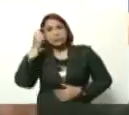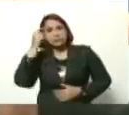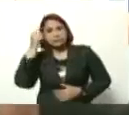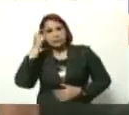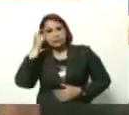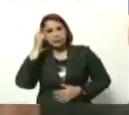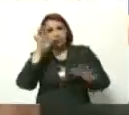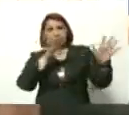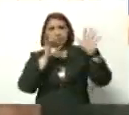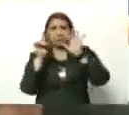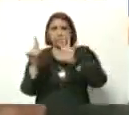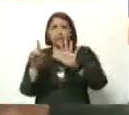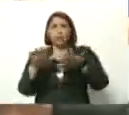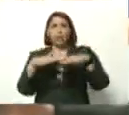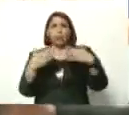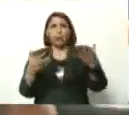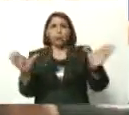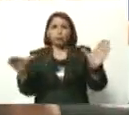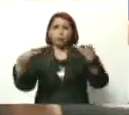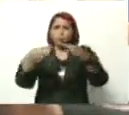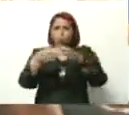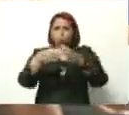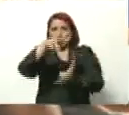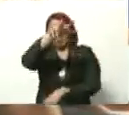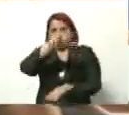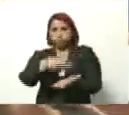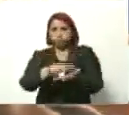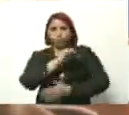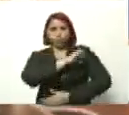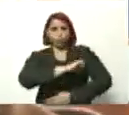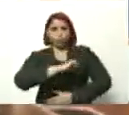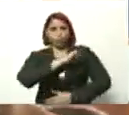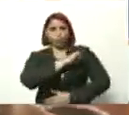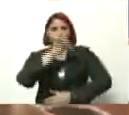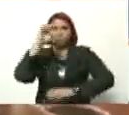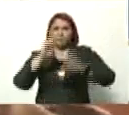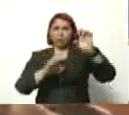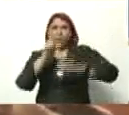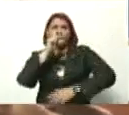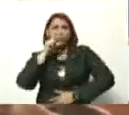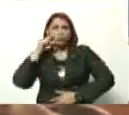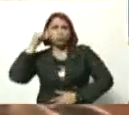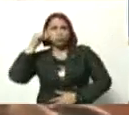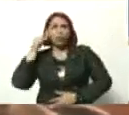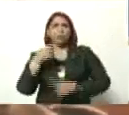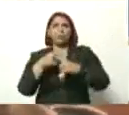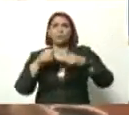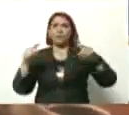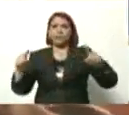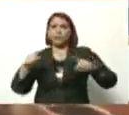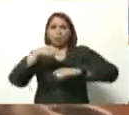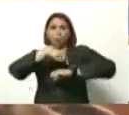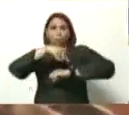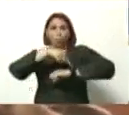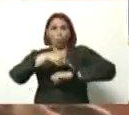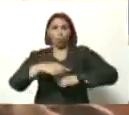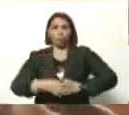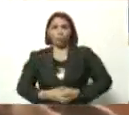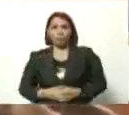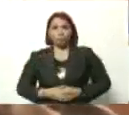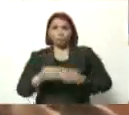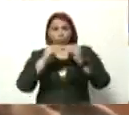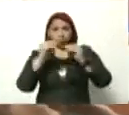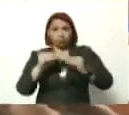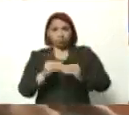se reúna y apruebe el comité este expediente allá en parís y bueno por la diferencia horaria pues corresponderá